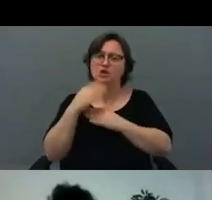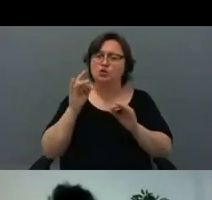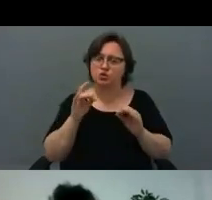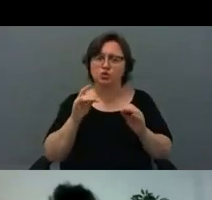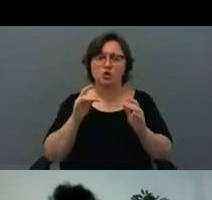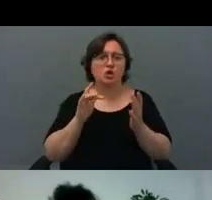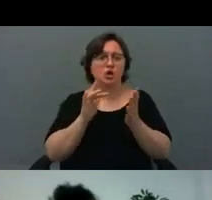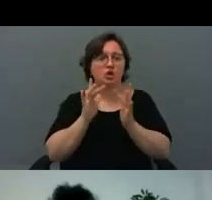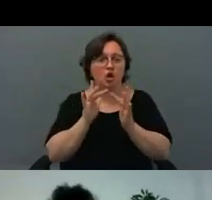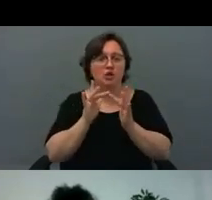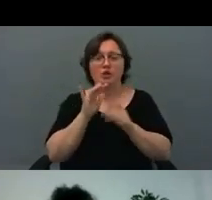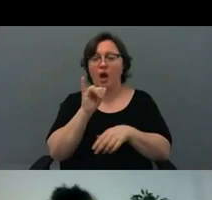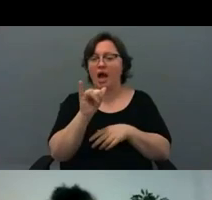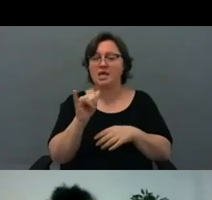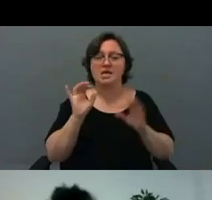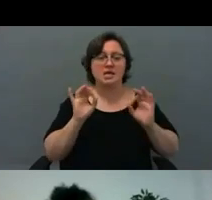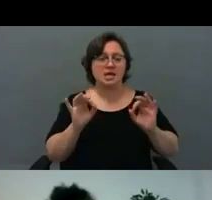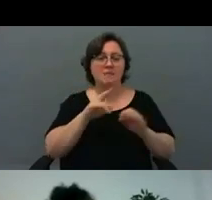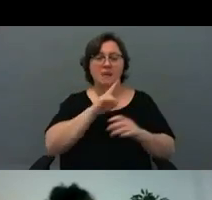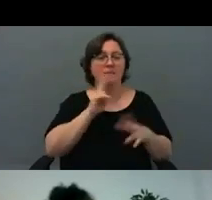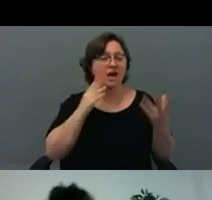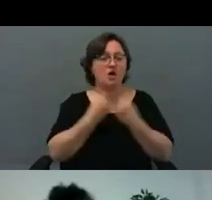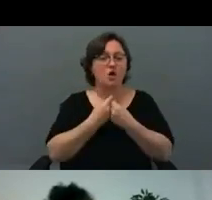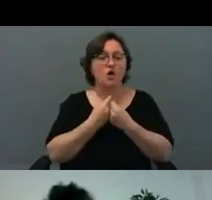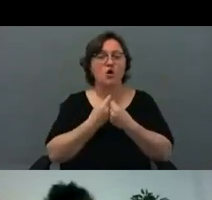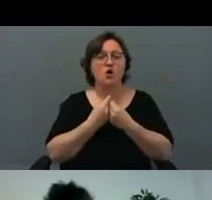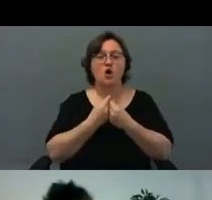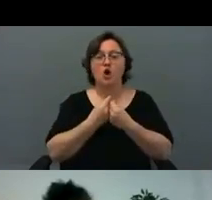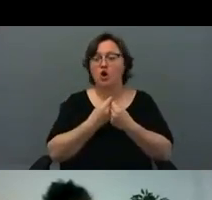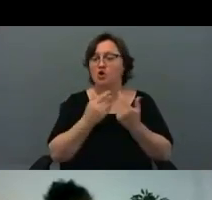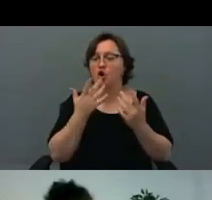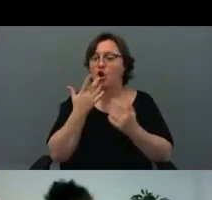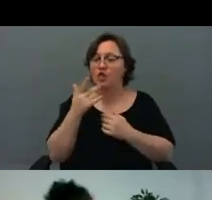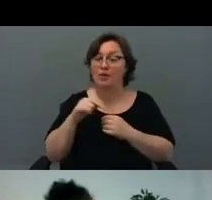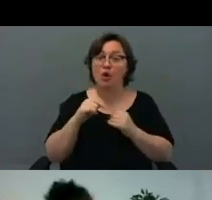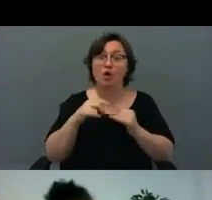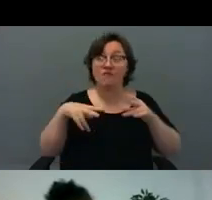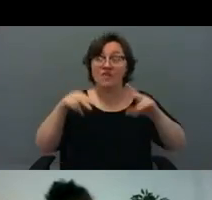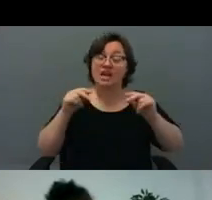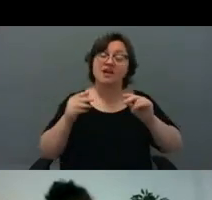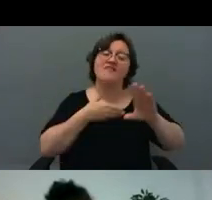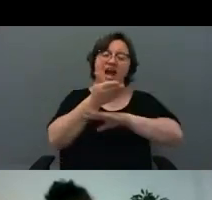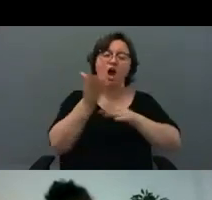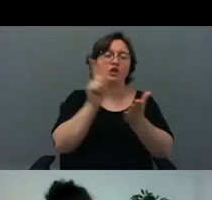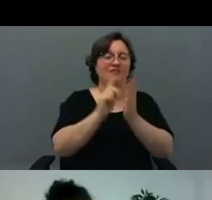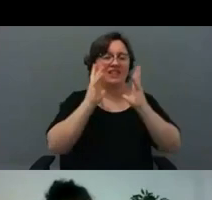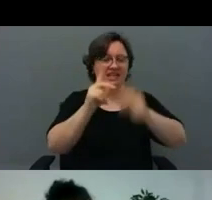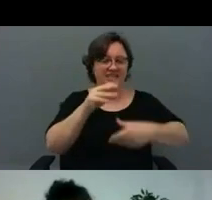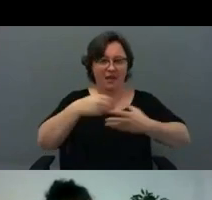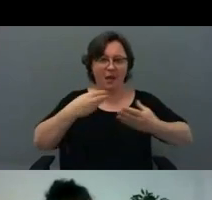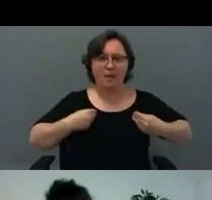de que estoy en casa y que quiero estar con mamá y estar con Ofe, pero luego vuelvo a la residencia, a mi